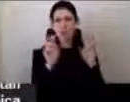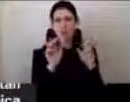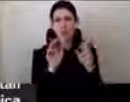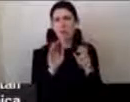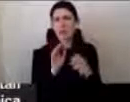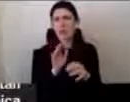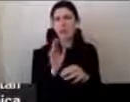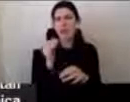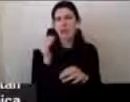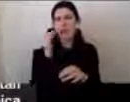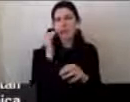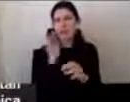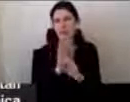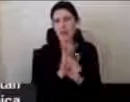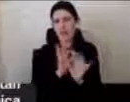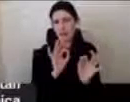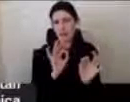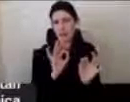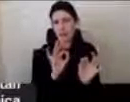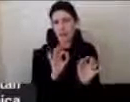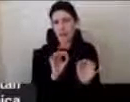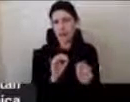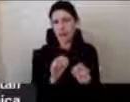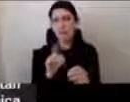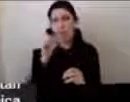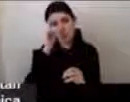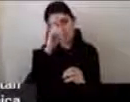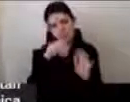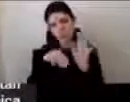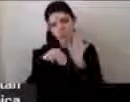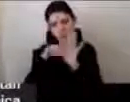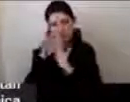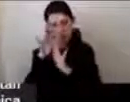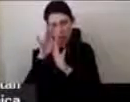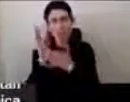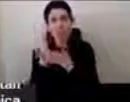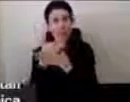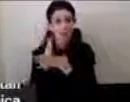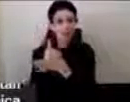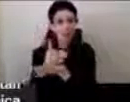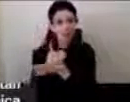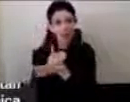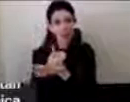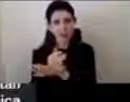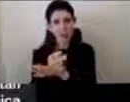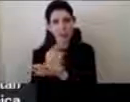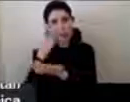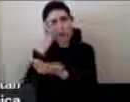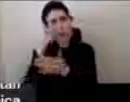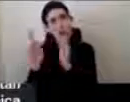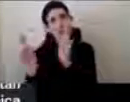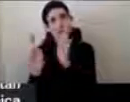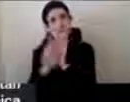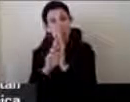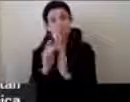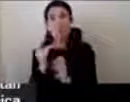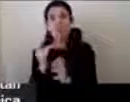Suelen ser de un grado mayor de complejidad en el desarrollo de su estrategia, aunque sus reglamentos son simples de